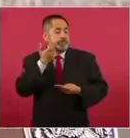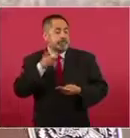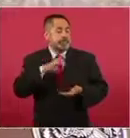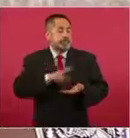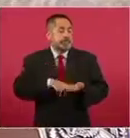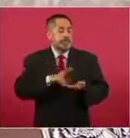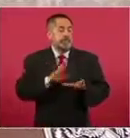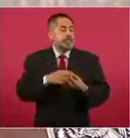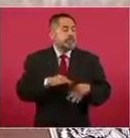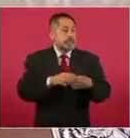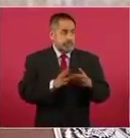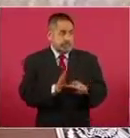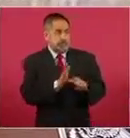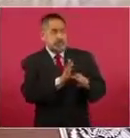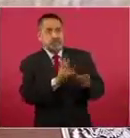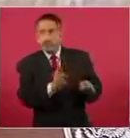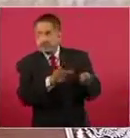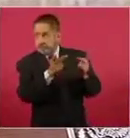lo pone